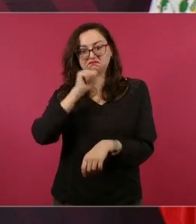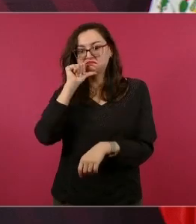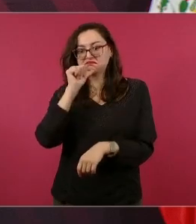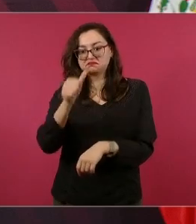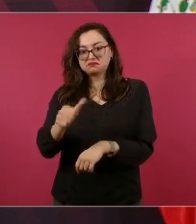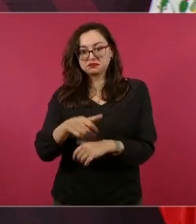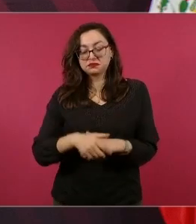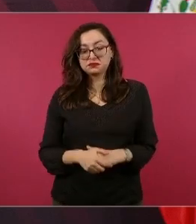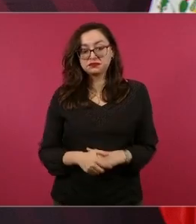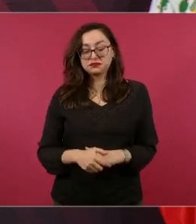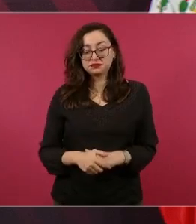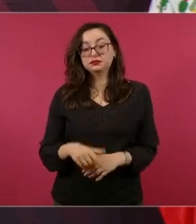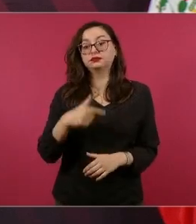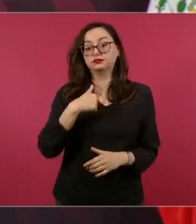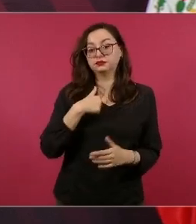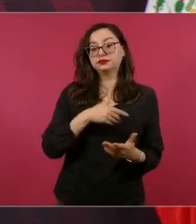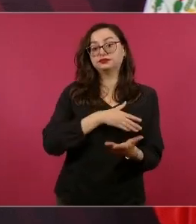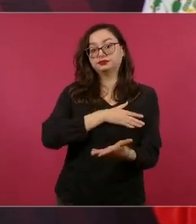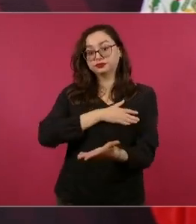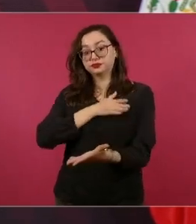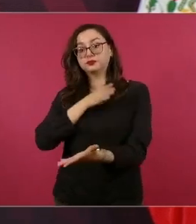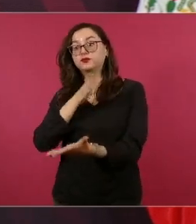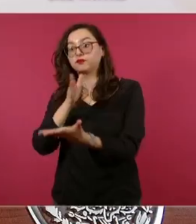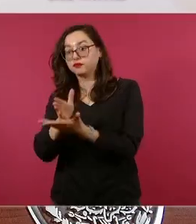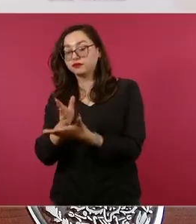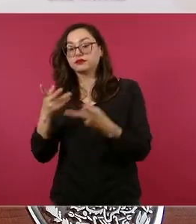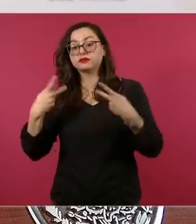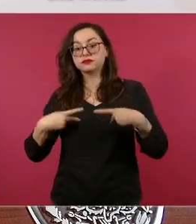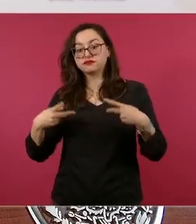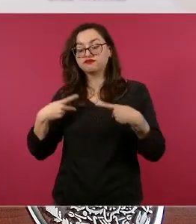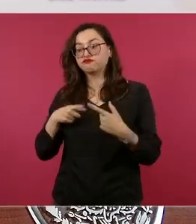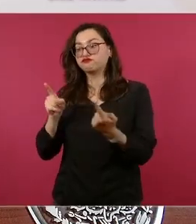Y yo iba ahí. Y conozco